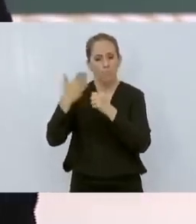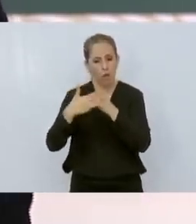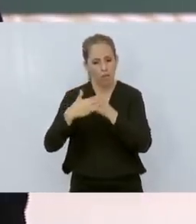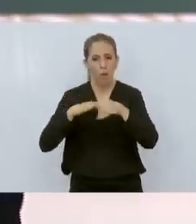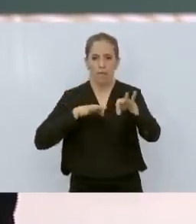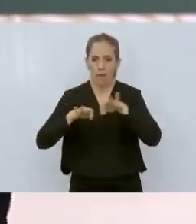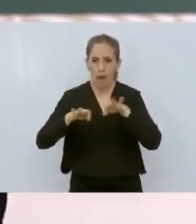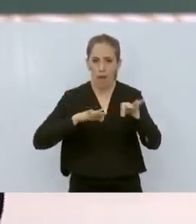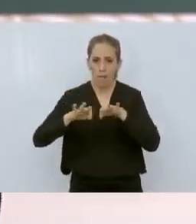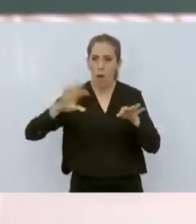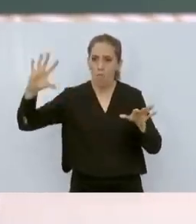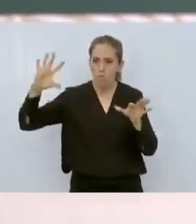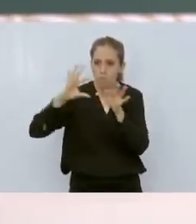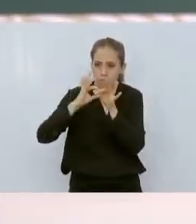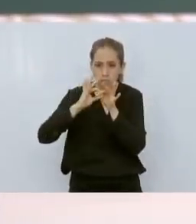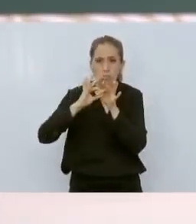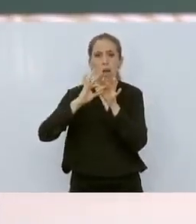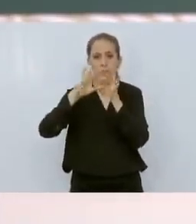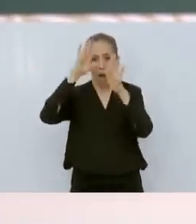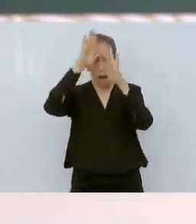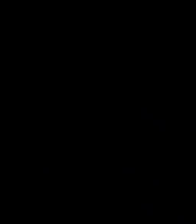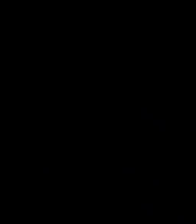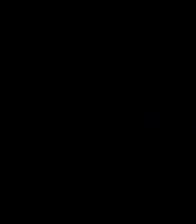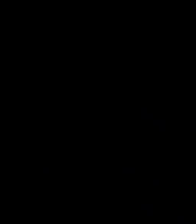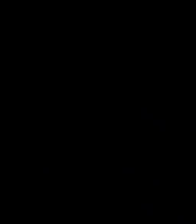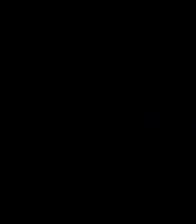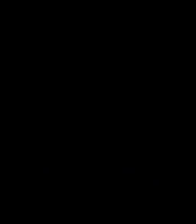con la migración.